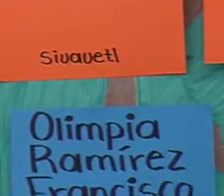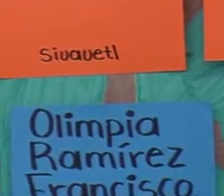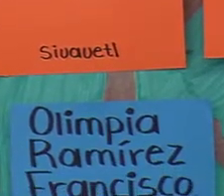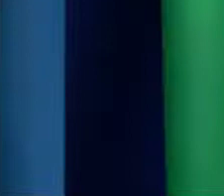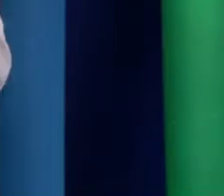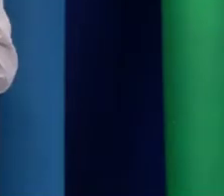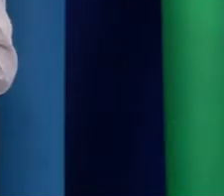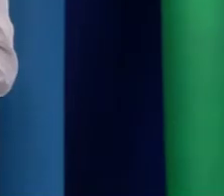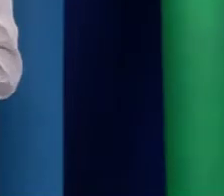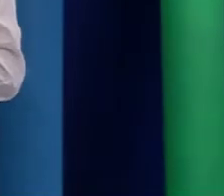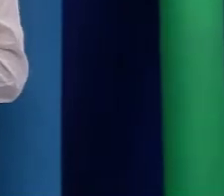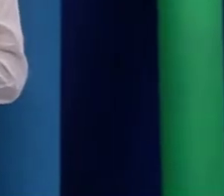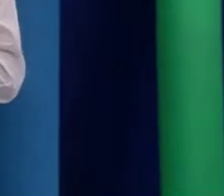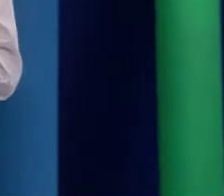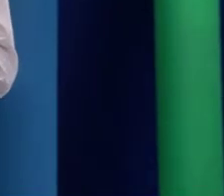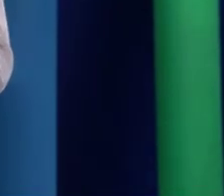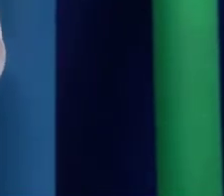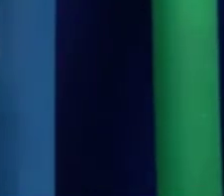Kakasase,